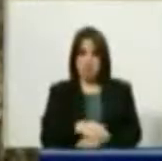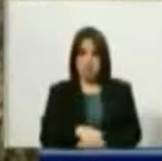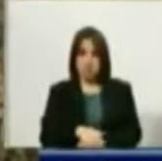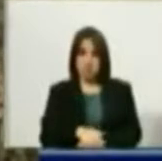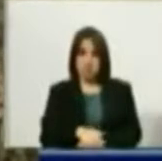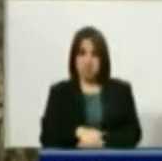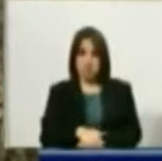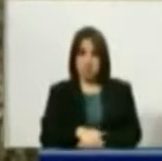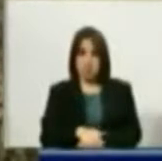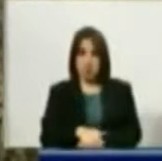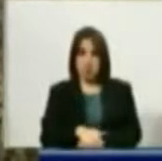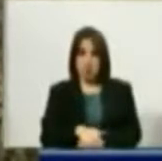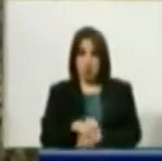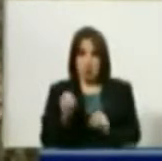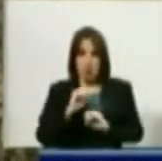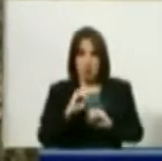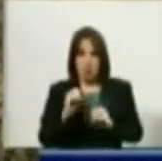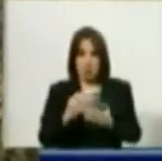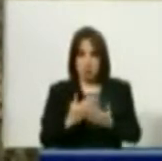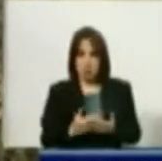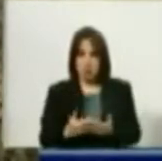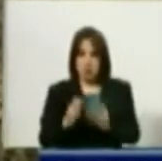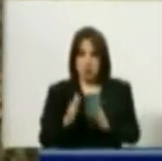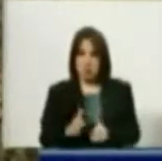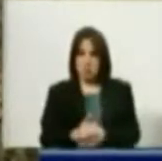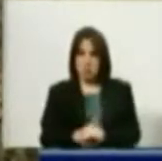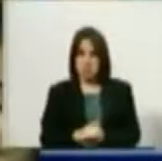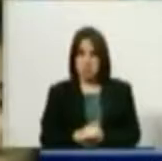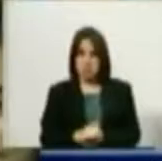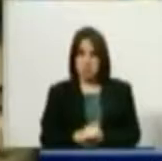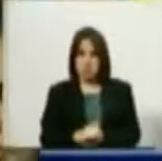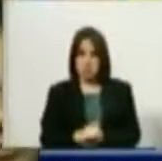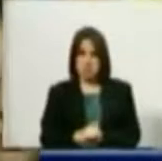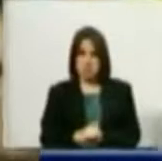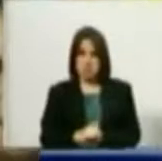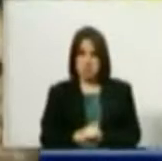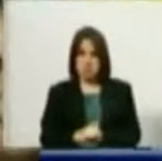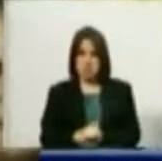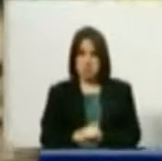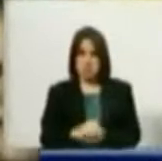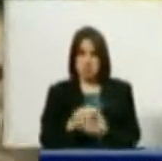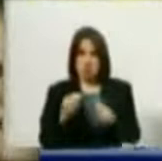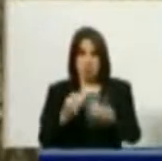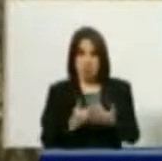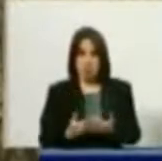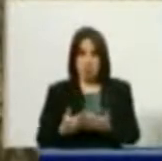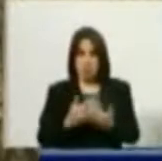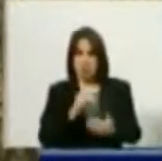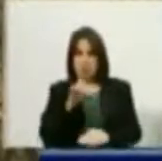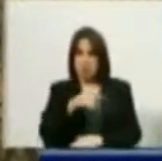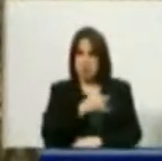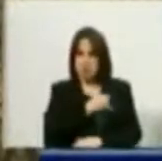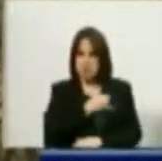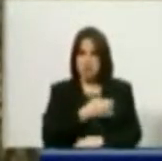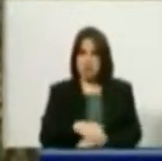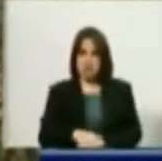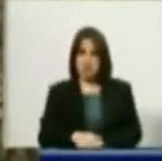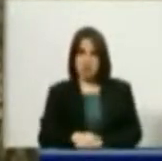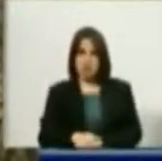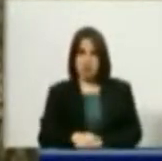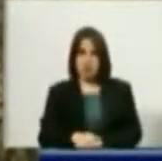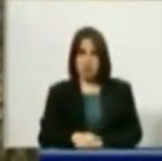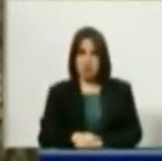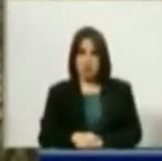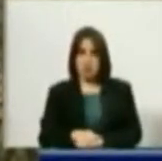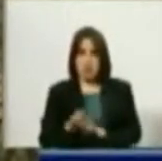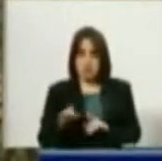los estudiantes Jesús Rodríguez secretario general de la federación venezolana de estudiantes universitario Ronald Custodio